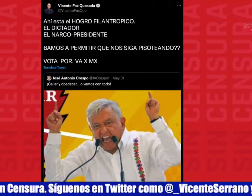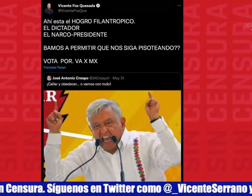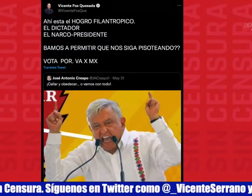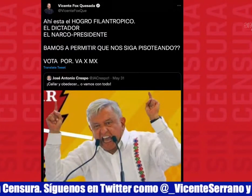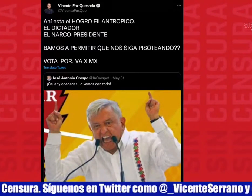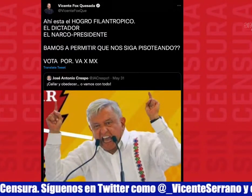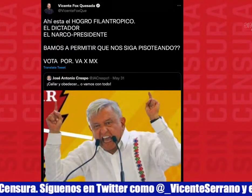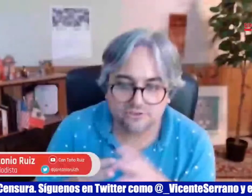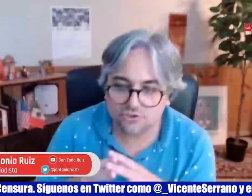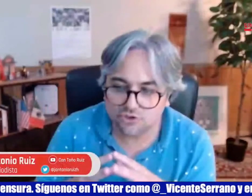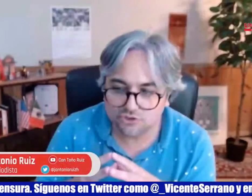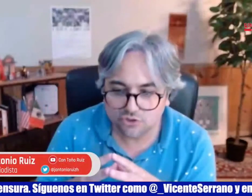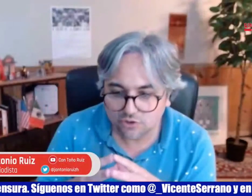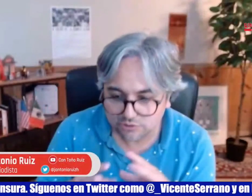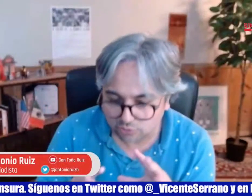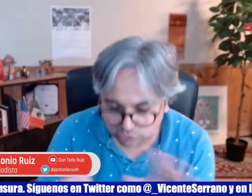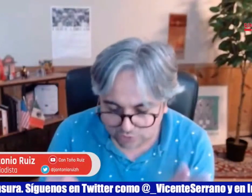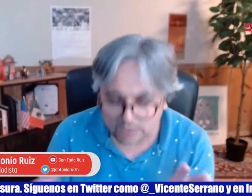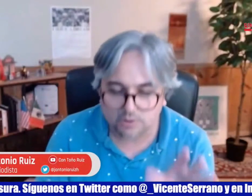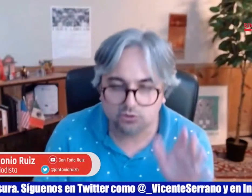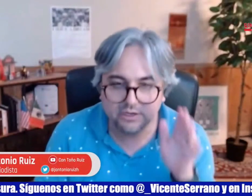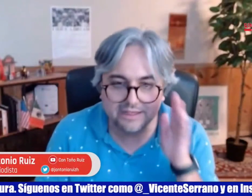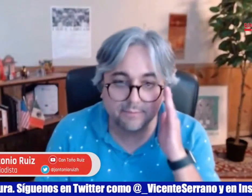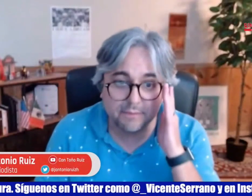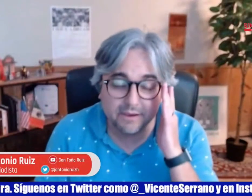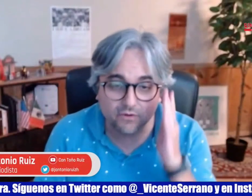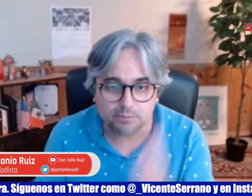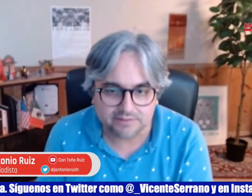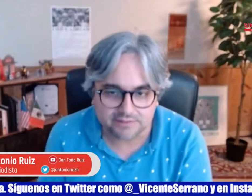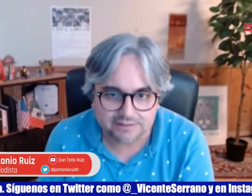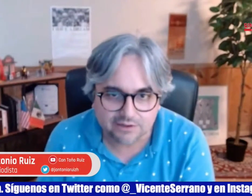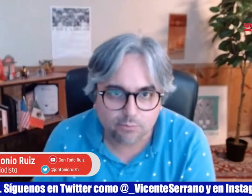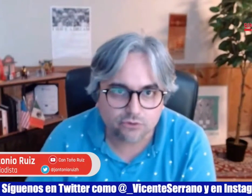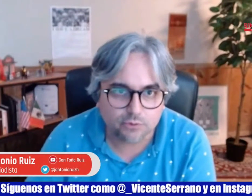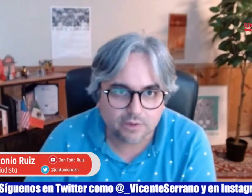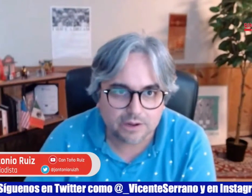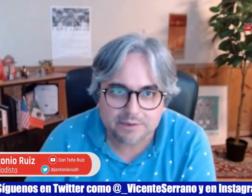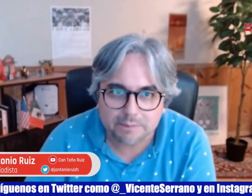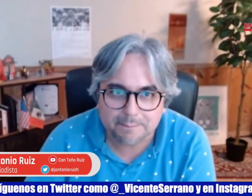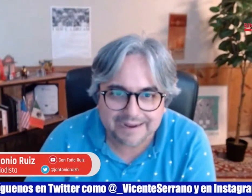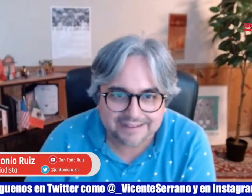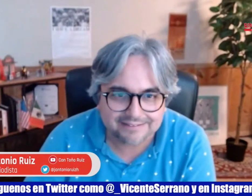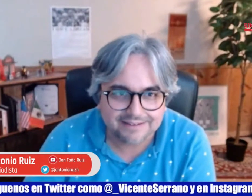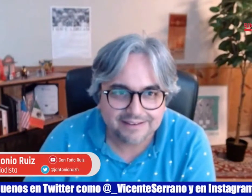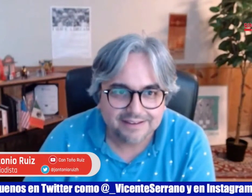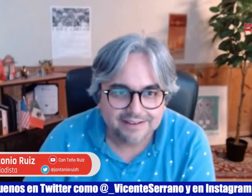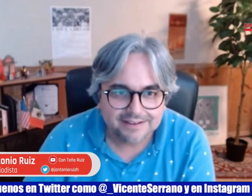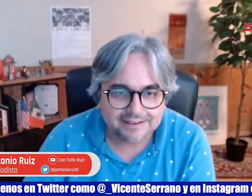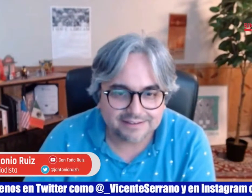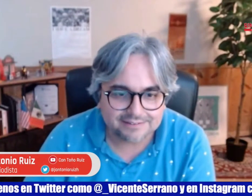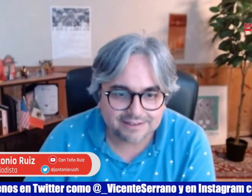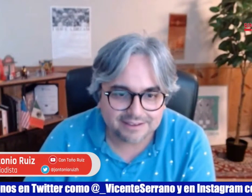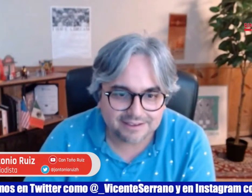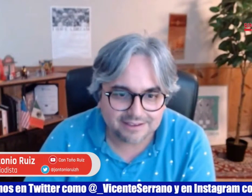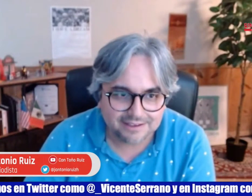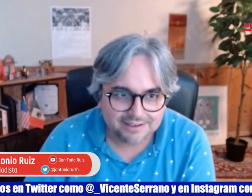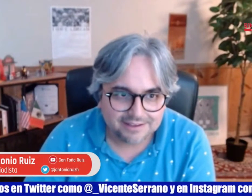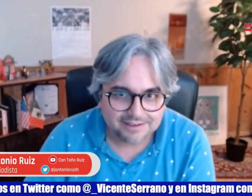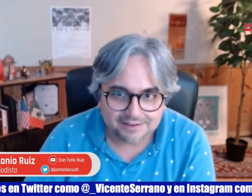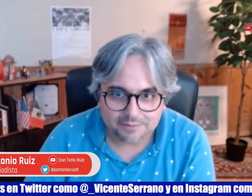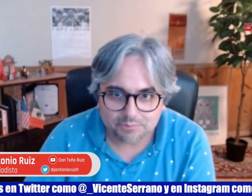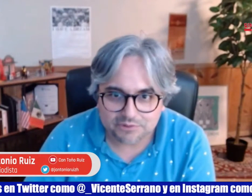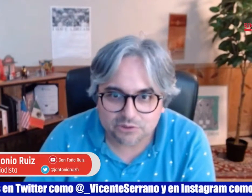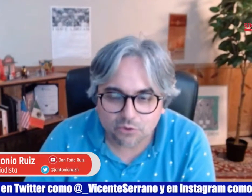de locos. Yo no estoy de acuerdo, querida Meme, con el presidente López Obrador. A mí no me parece que